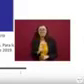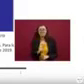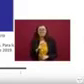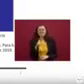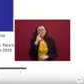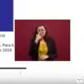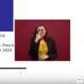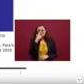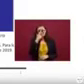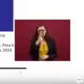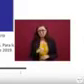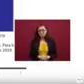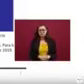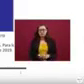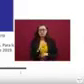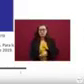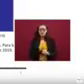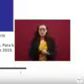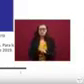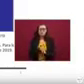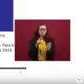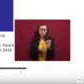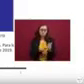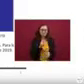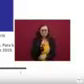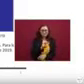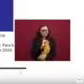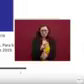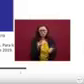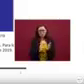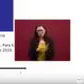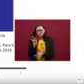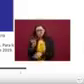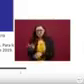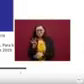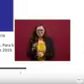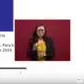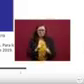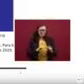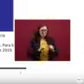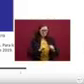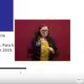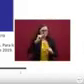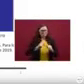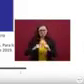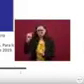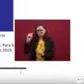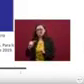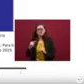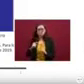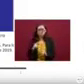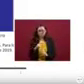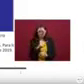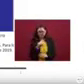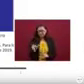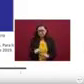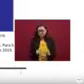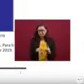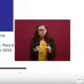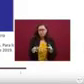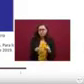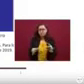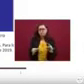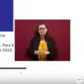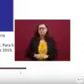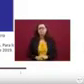financieros al más alto nivel por todo el mundo. Y cómo no, que no, no, algunos que ya se estaban comiendo